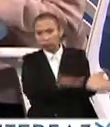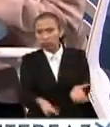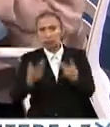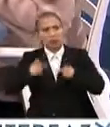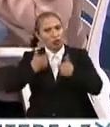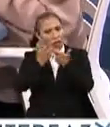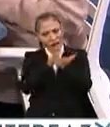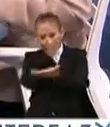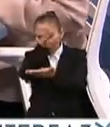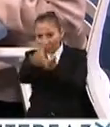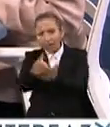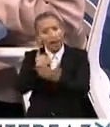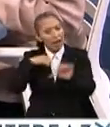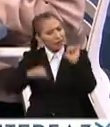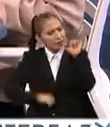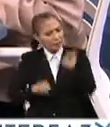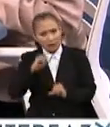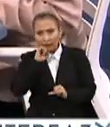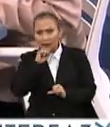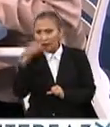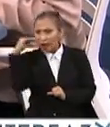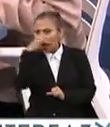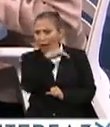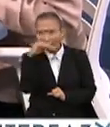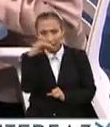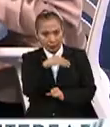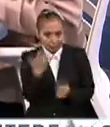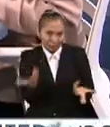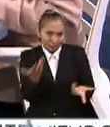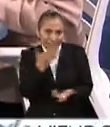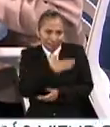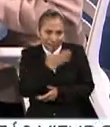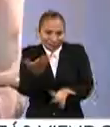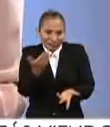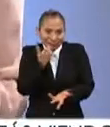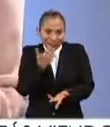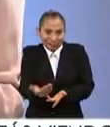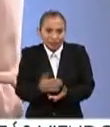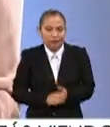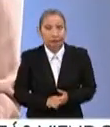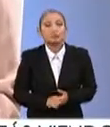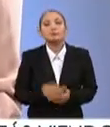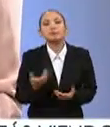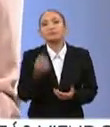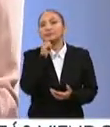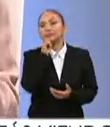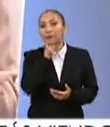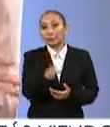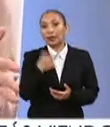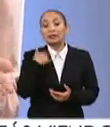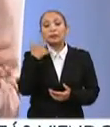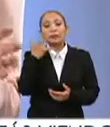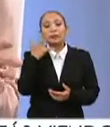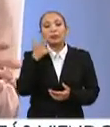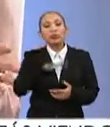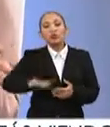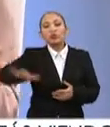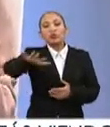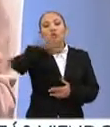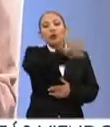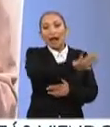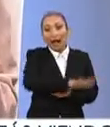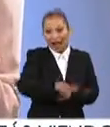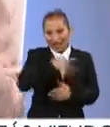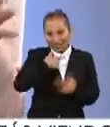el público, todas nuestras actividades además son gratuitas, lo cual es algo muy bueno. Sí, claro. Y además de eso, tratamos de abarcar a